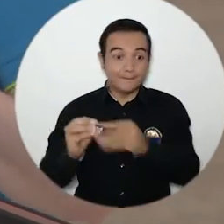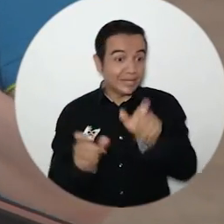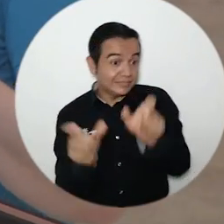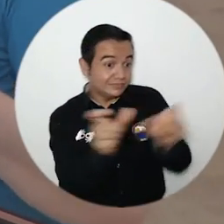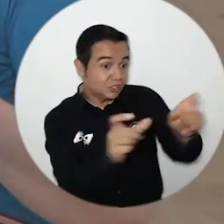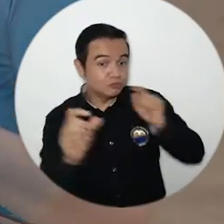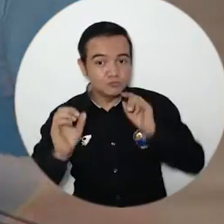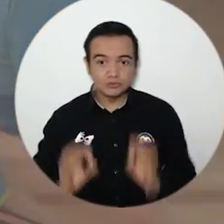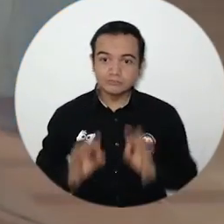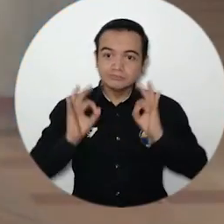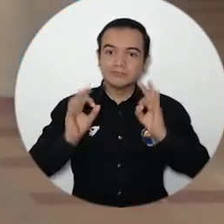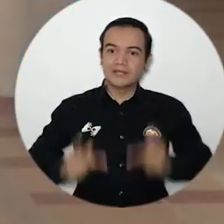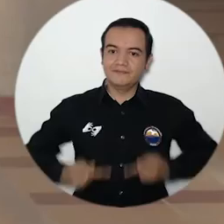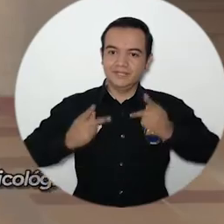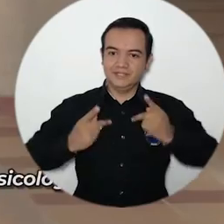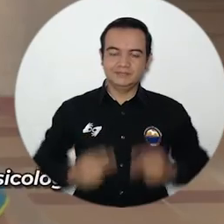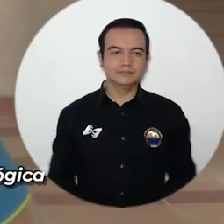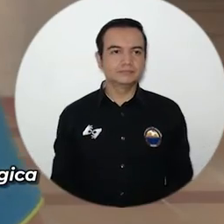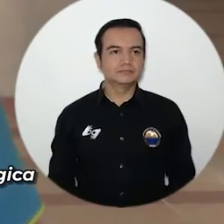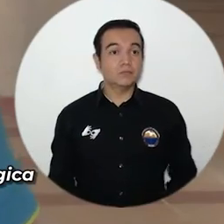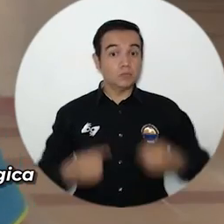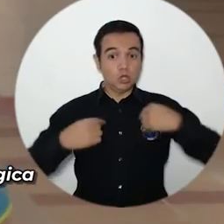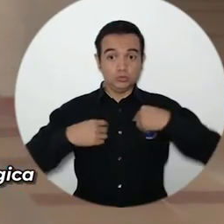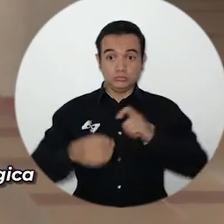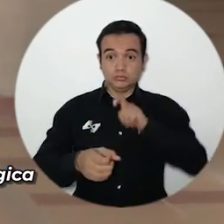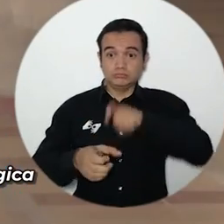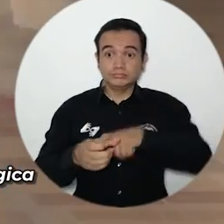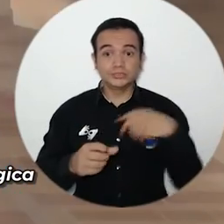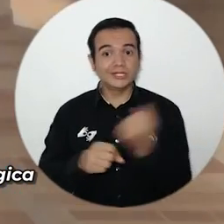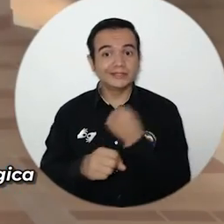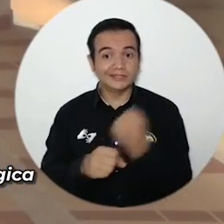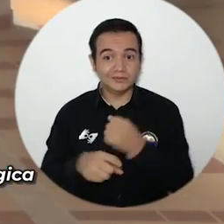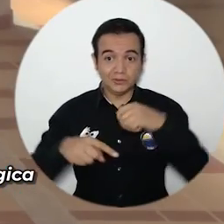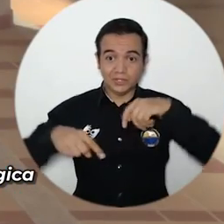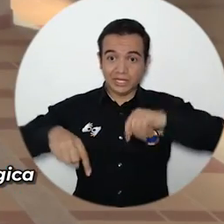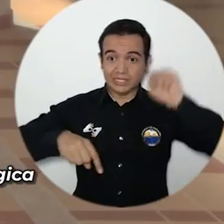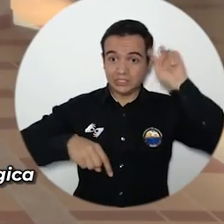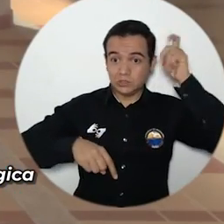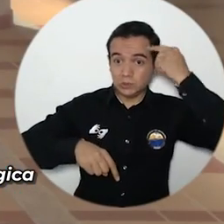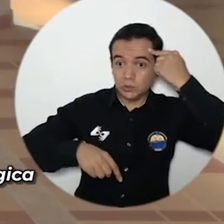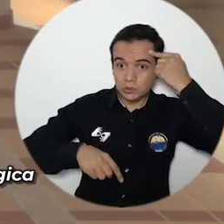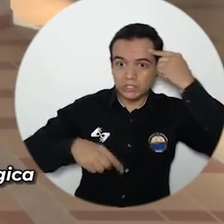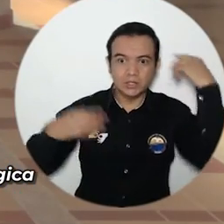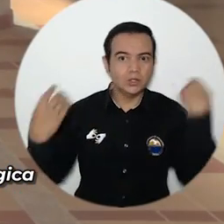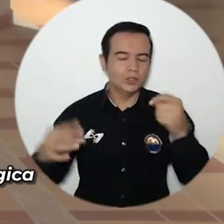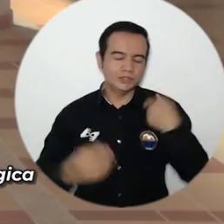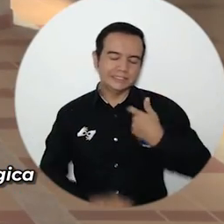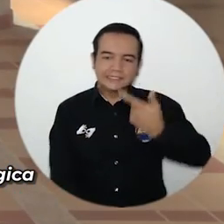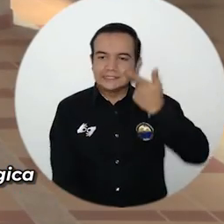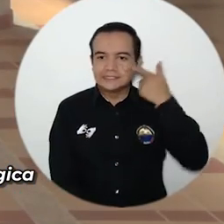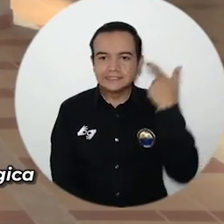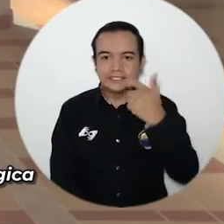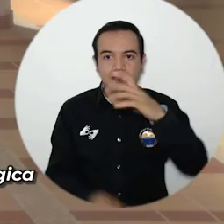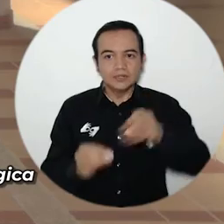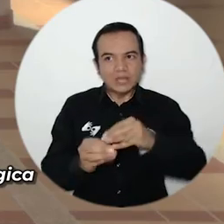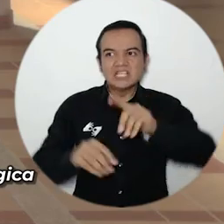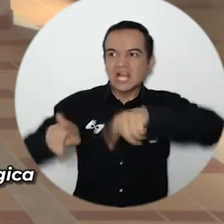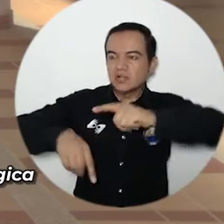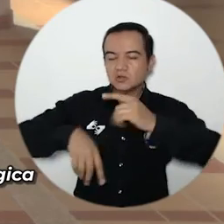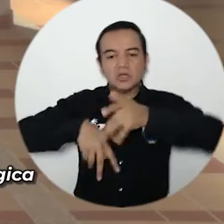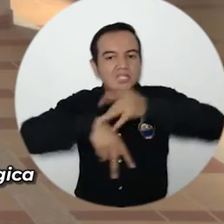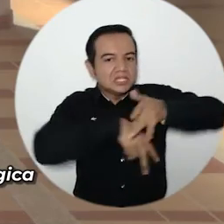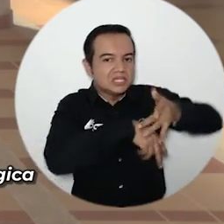los miembros de UNI Magdalena. Ser servidor público es un gran honor, cada uno tiene como sus motivaciones distintas pero al mismo tiempo